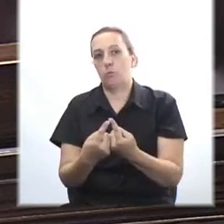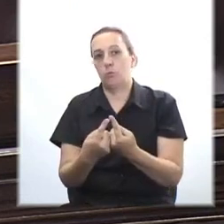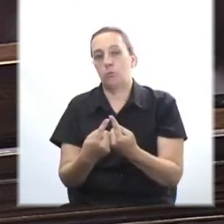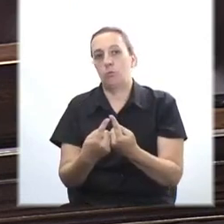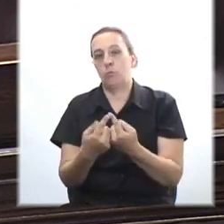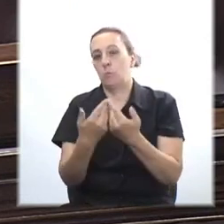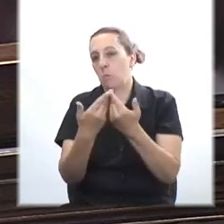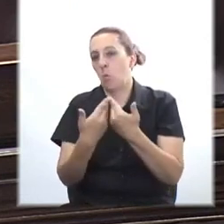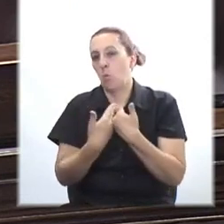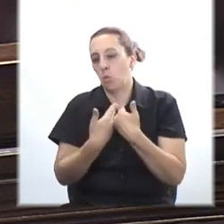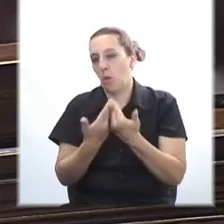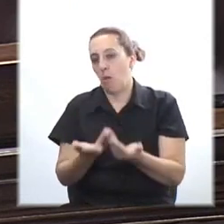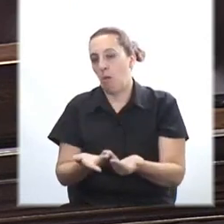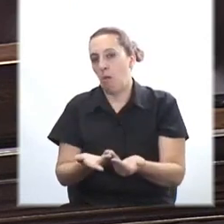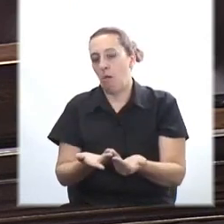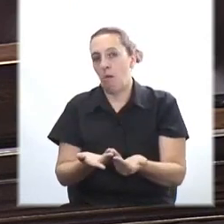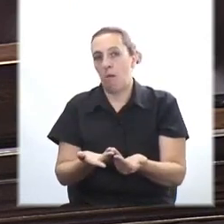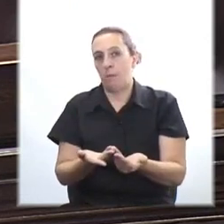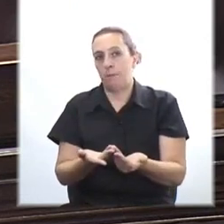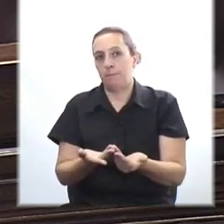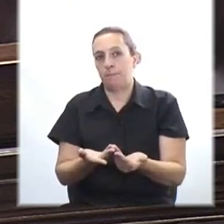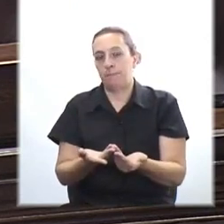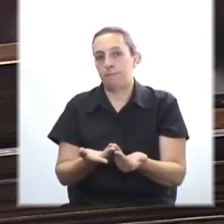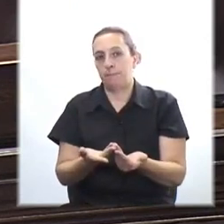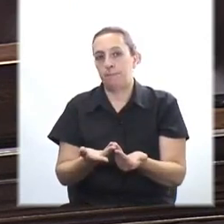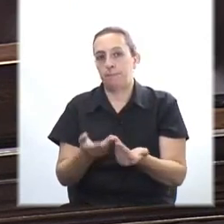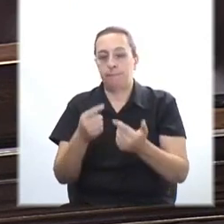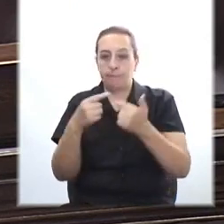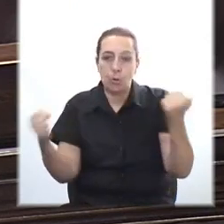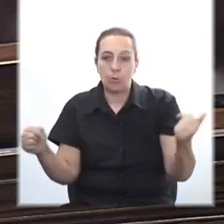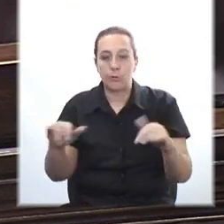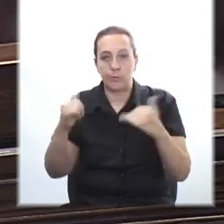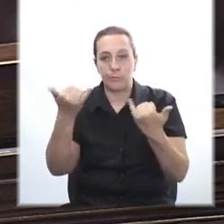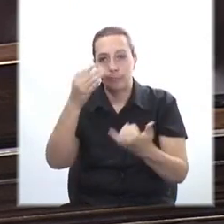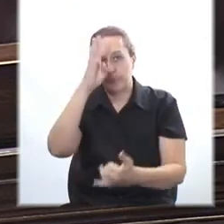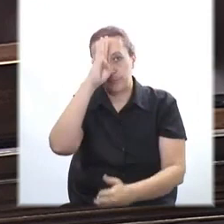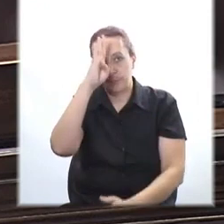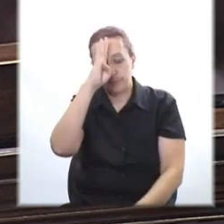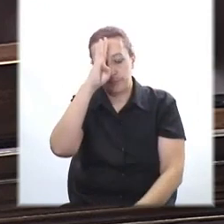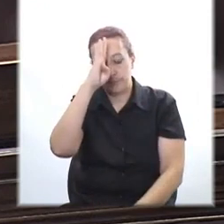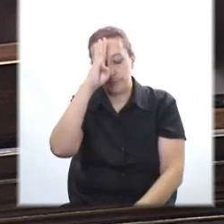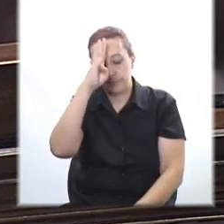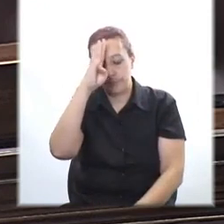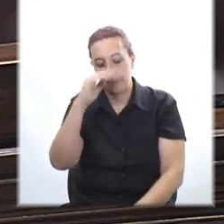debemos preguntar, a los efectos justamente de lecciones aprendidas, si